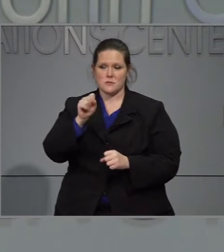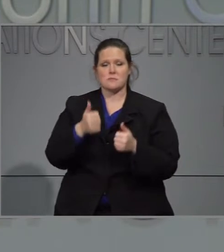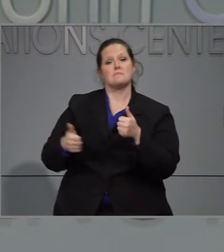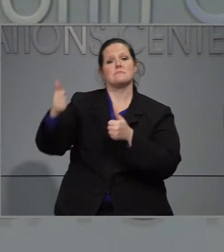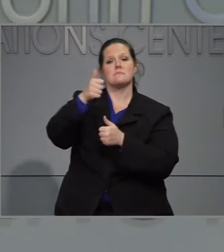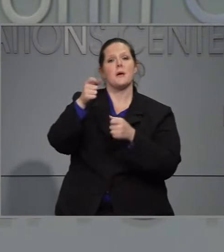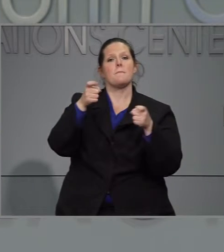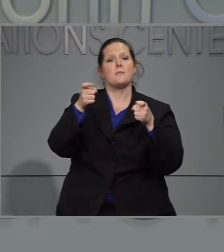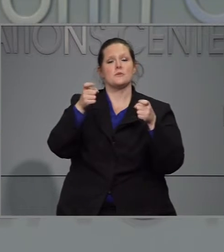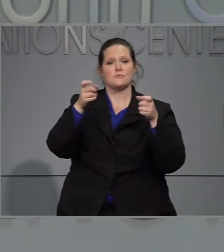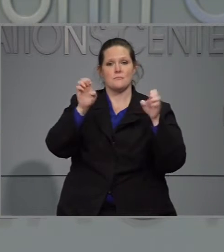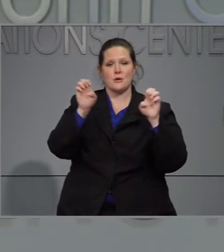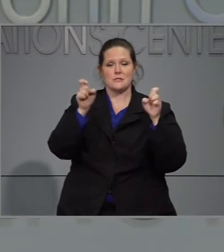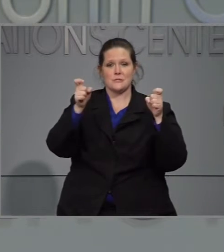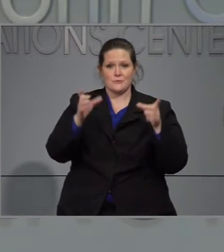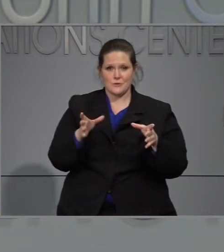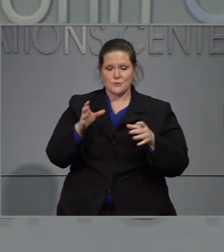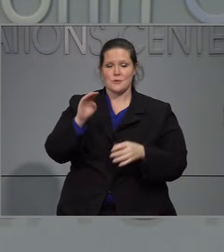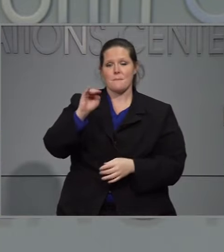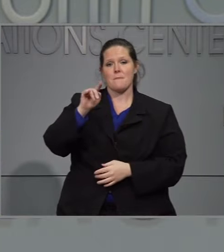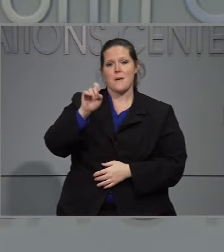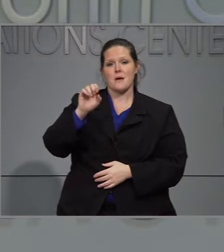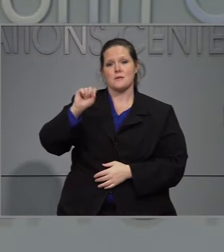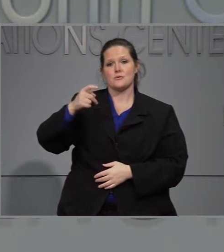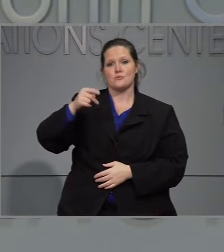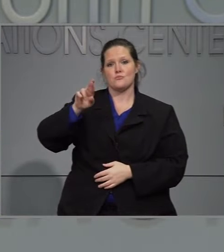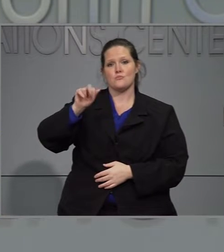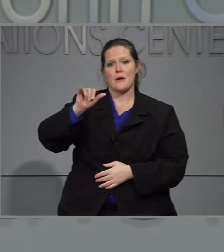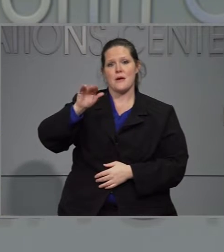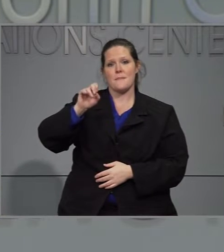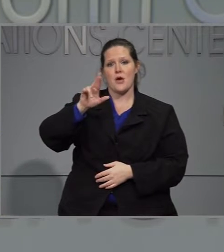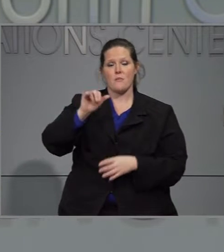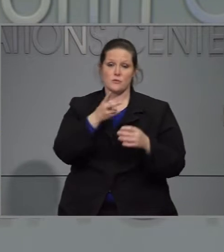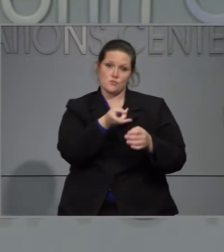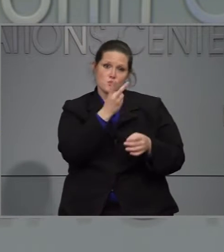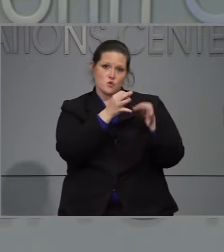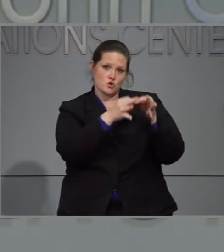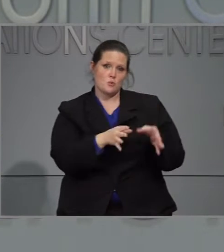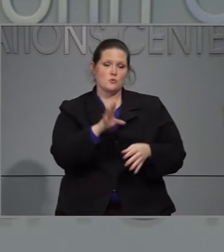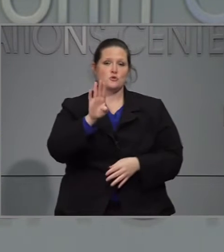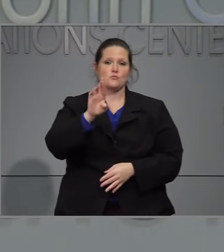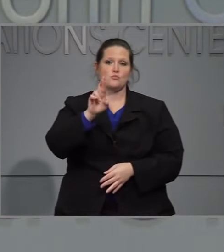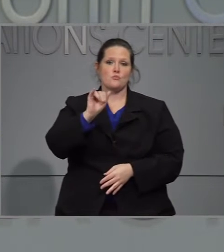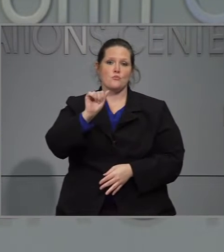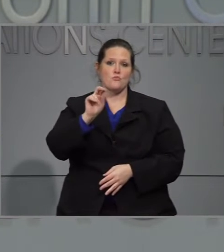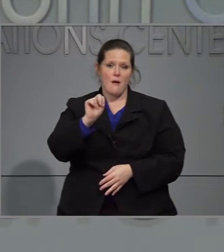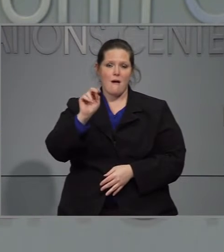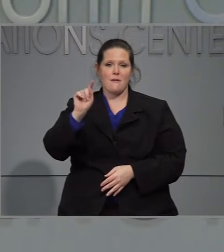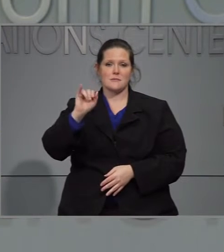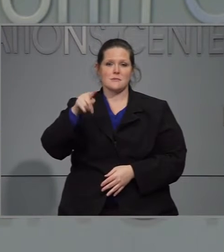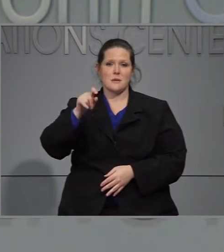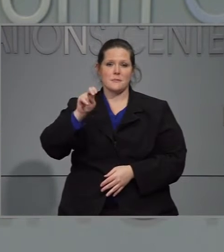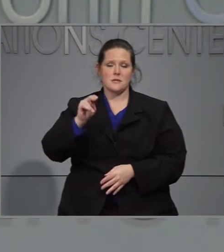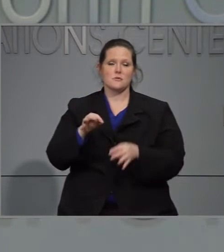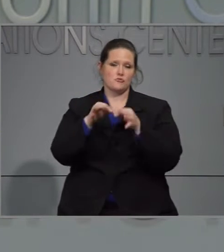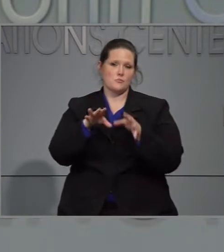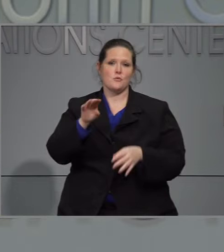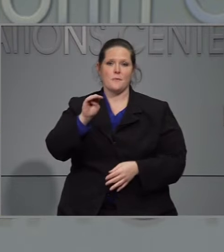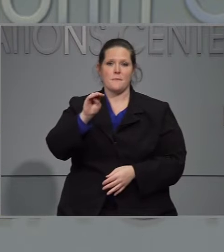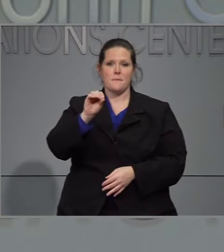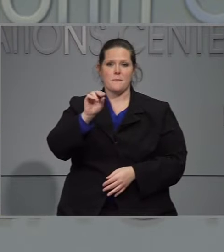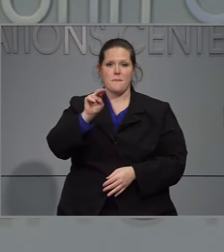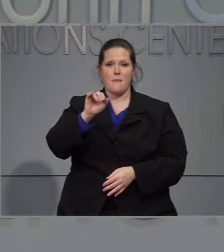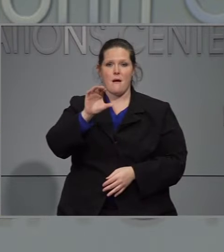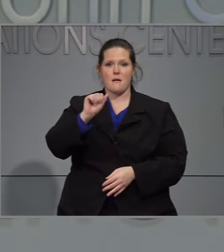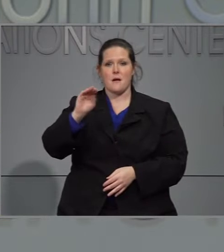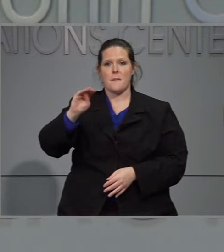Mike Sprayberry. Mónica McGee y Brian Tipton son los intérpretes de señas, y tras las cámaras, Jasmine